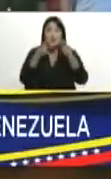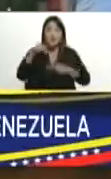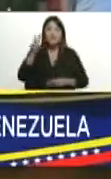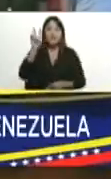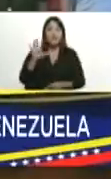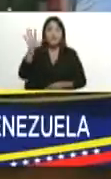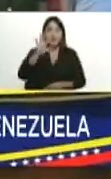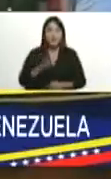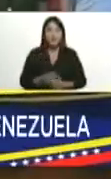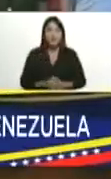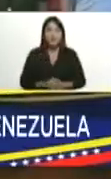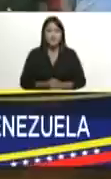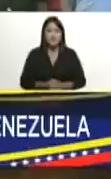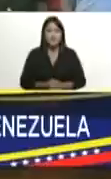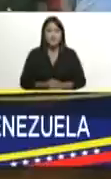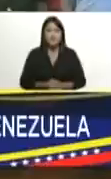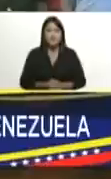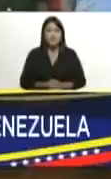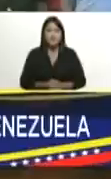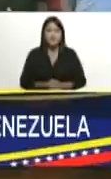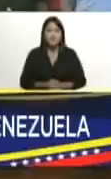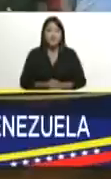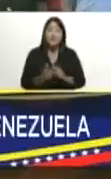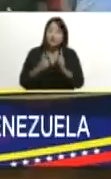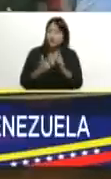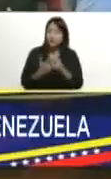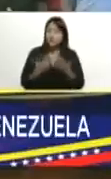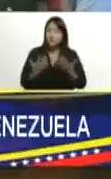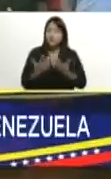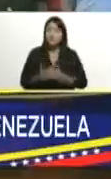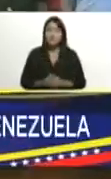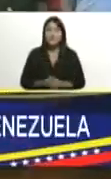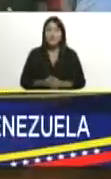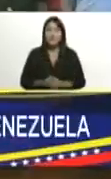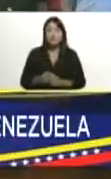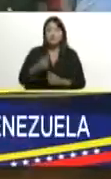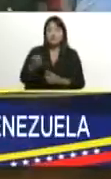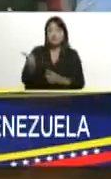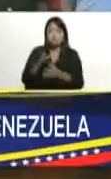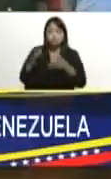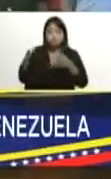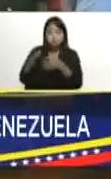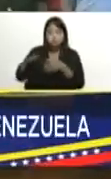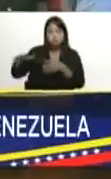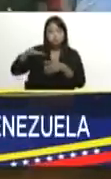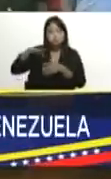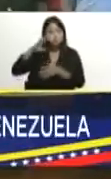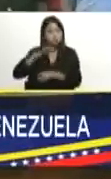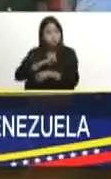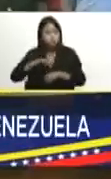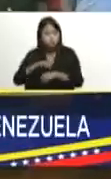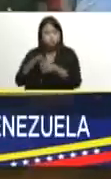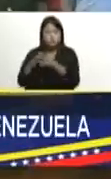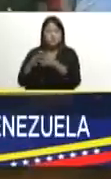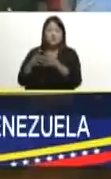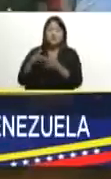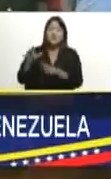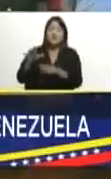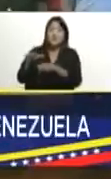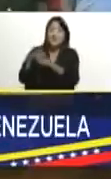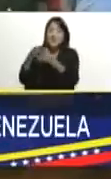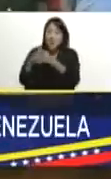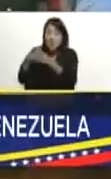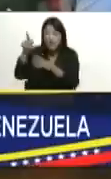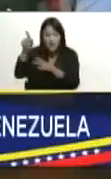venezolana. Salta a la vista que la jauría imperial y sus aliados subordinados, tanto lo interno